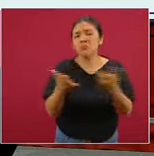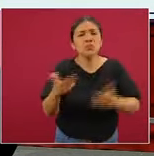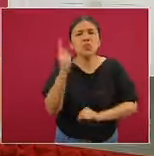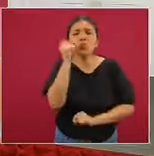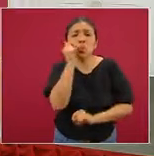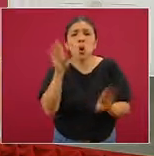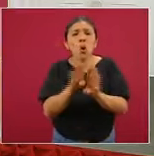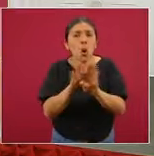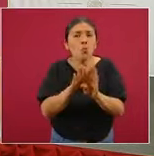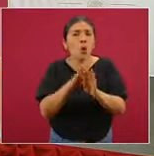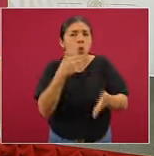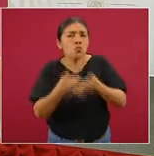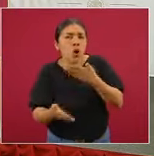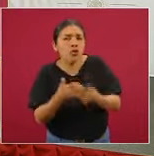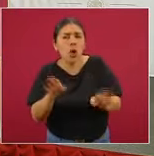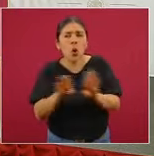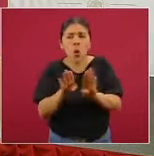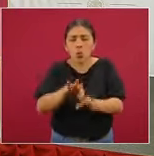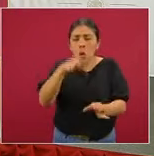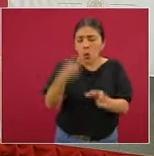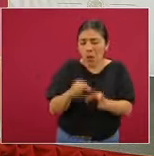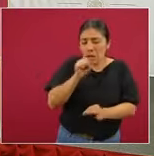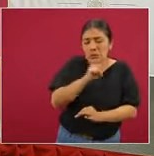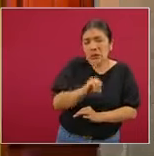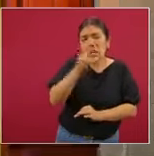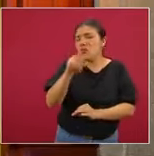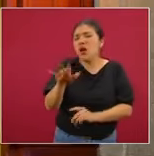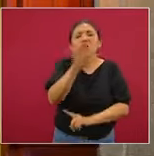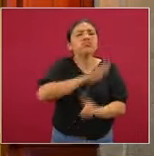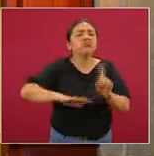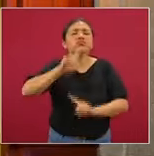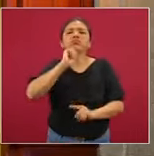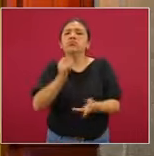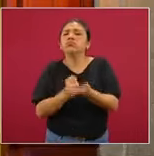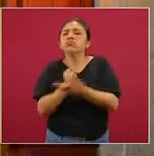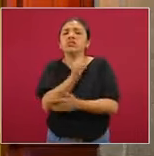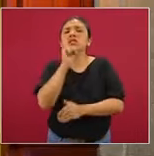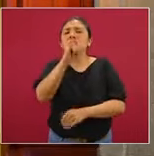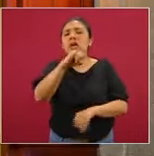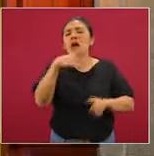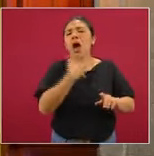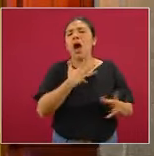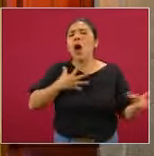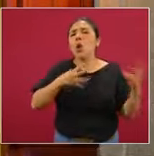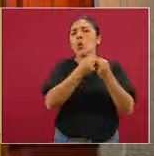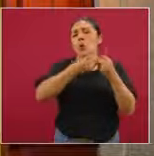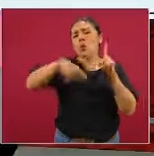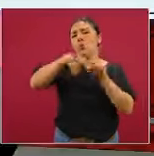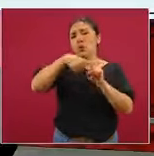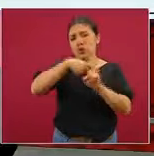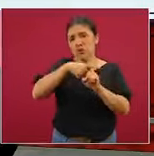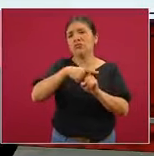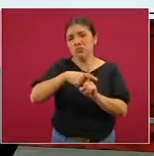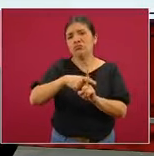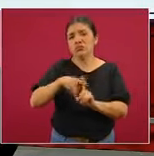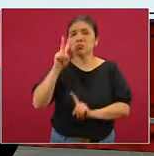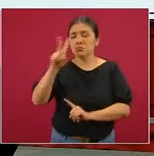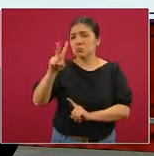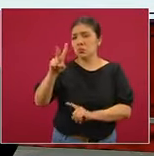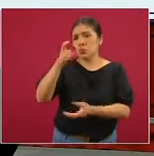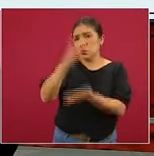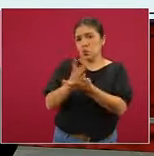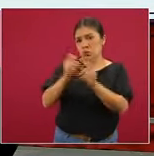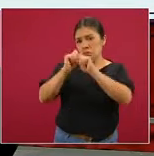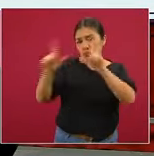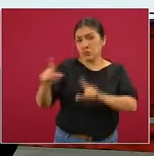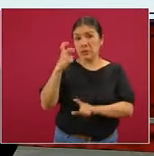independientemente del mecanismo o la vía de cómo se confirmó, finalmente son personas confirmadas y entonces van a aparecer en su totalidad en este grupo.